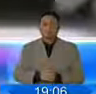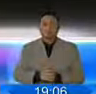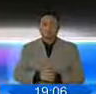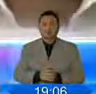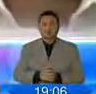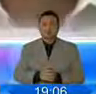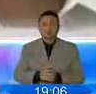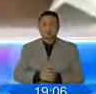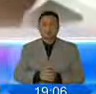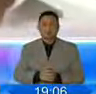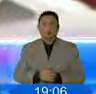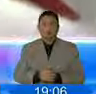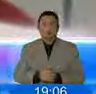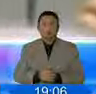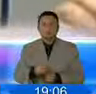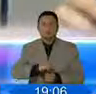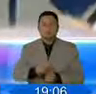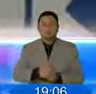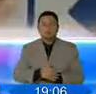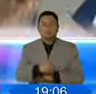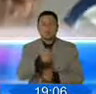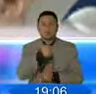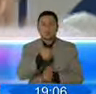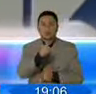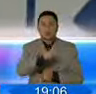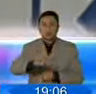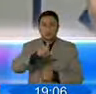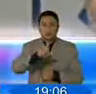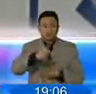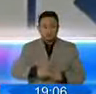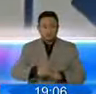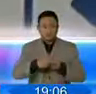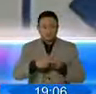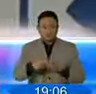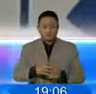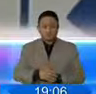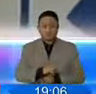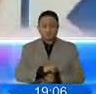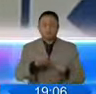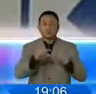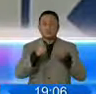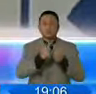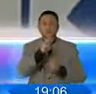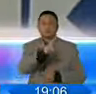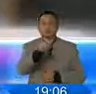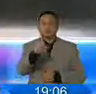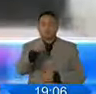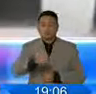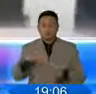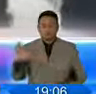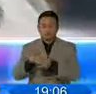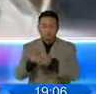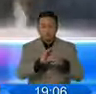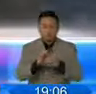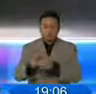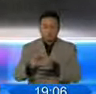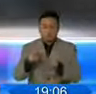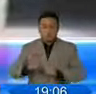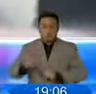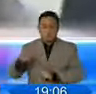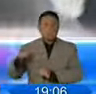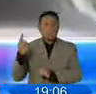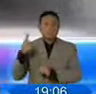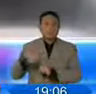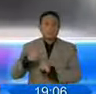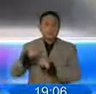político. Así lo aseguró en una rueda de prensa este lunes, donde señaló que el movimiento Creo y sus alianzas constituyen la